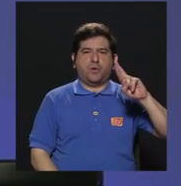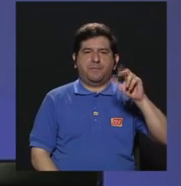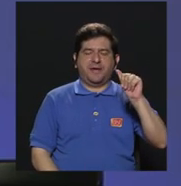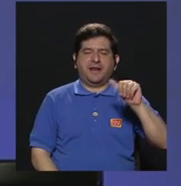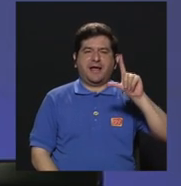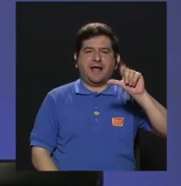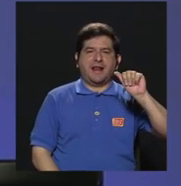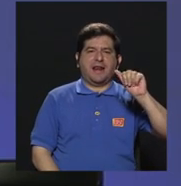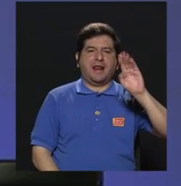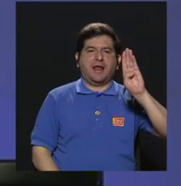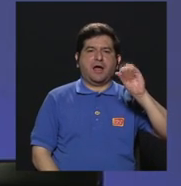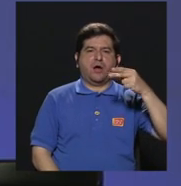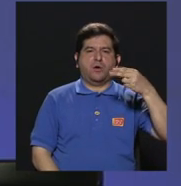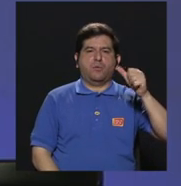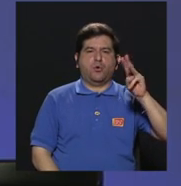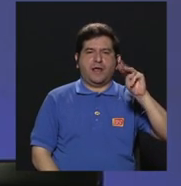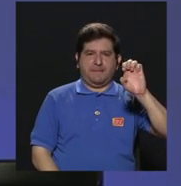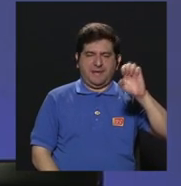Cuando Membo.